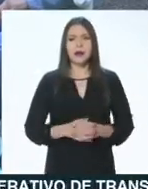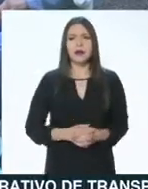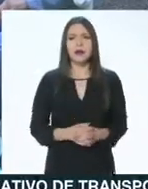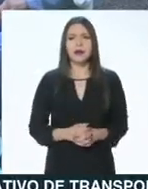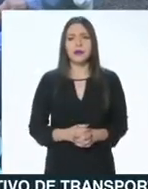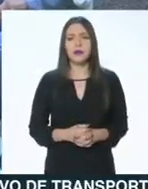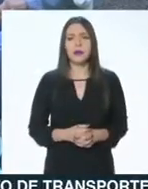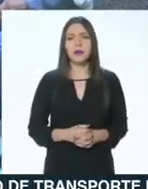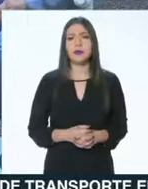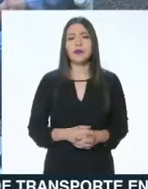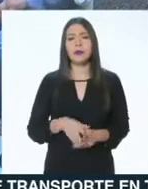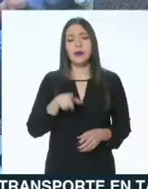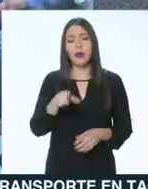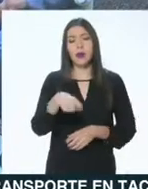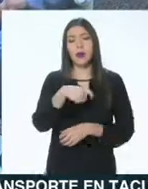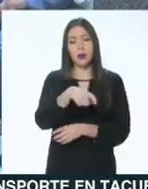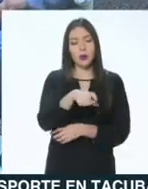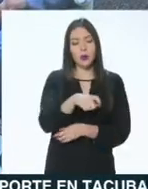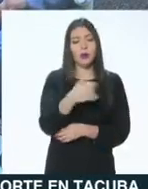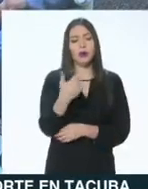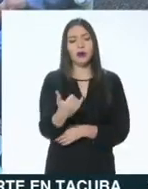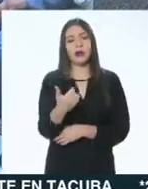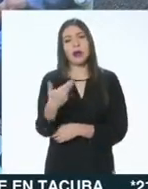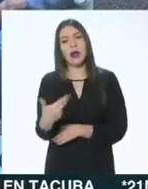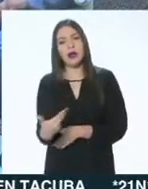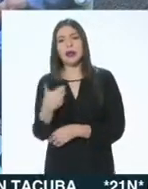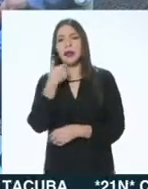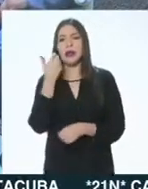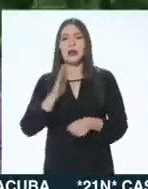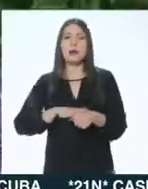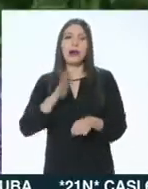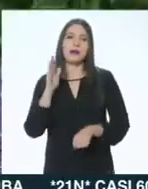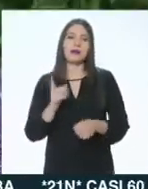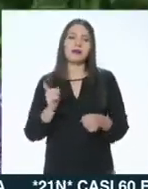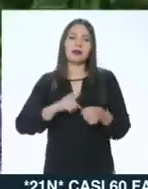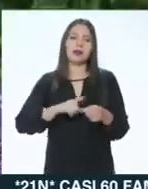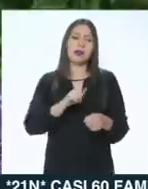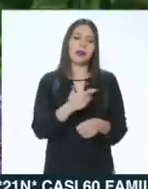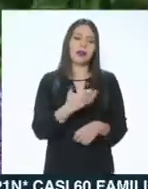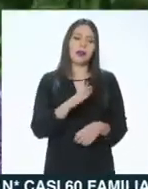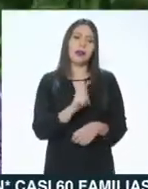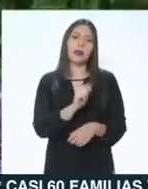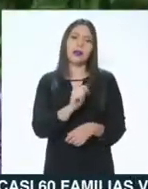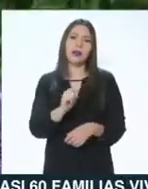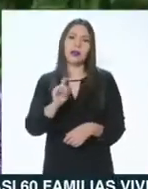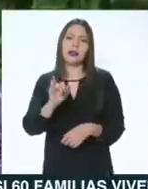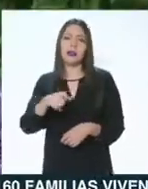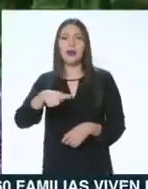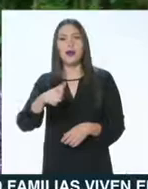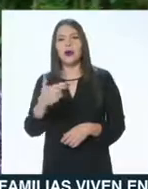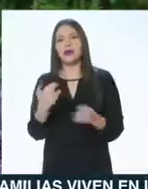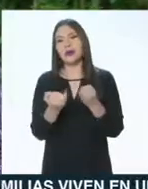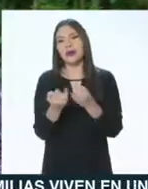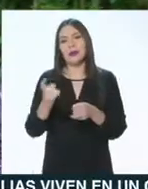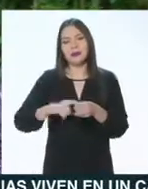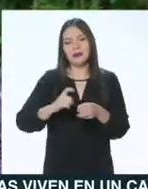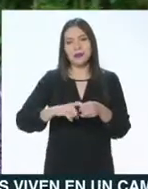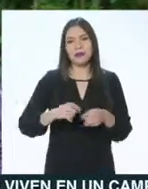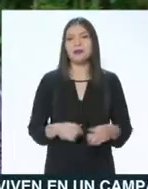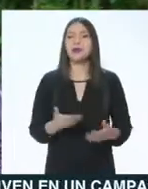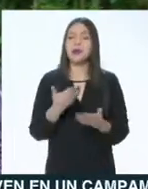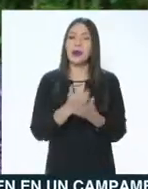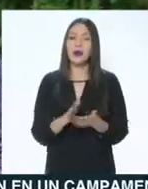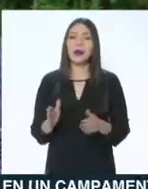y H. y H. Ajá, y los que se suman. Y los que se vayan sumando. Y por el otro lado también tenemos a Laura López, quien eres tú,